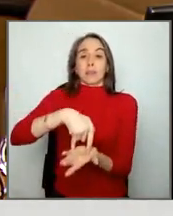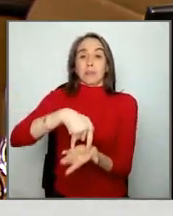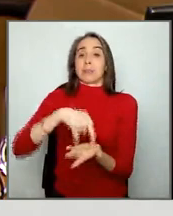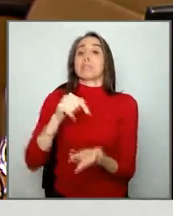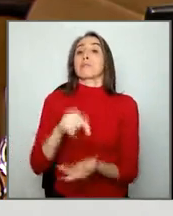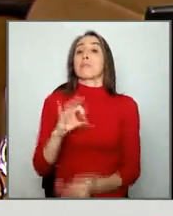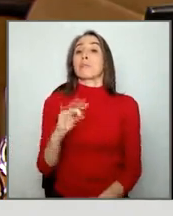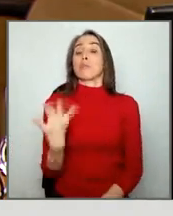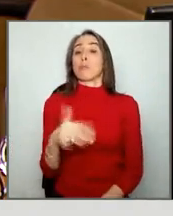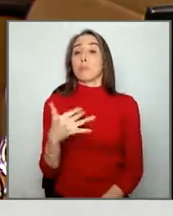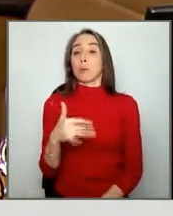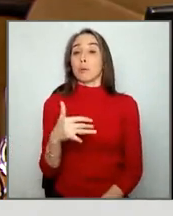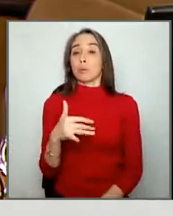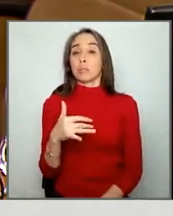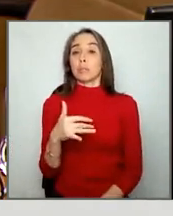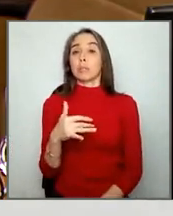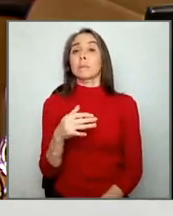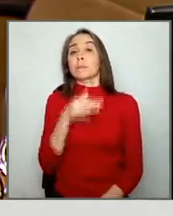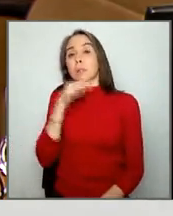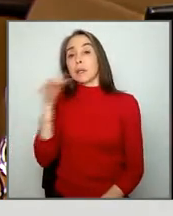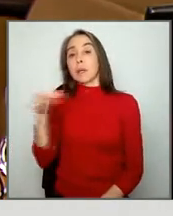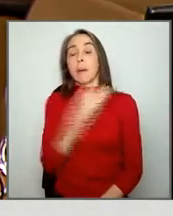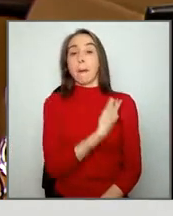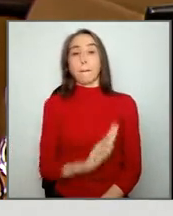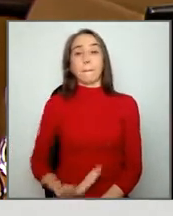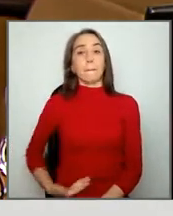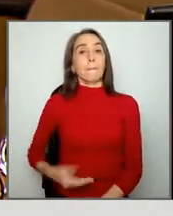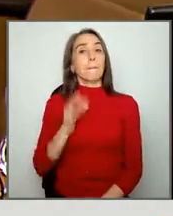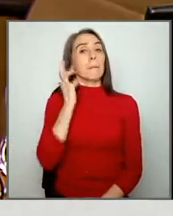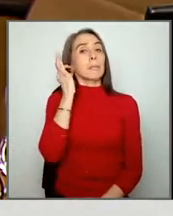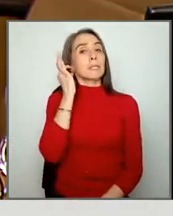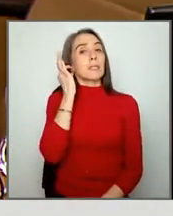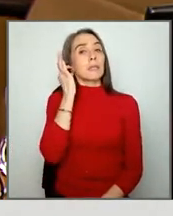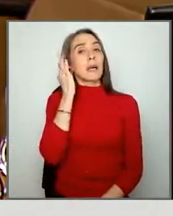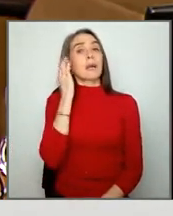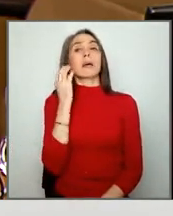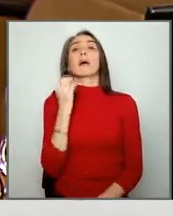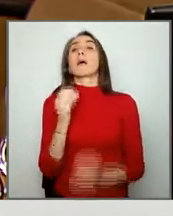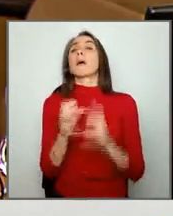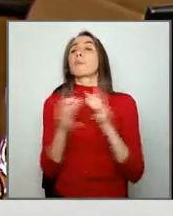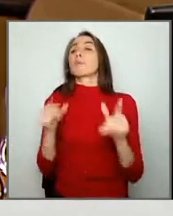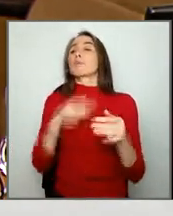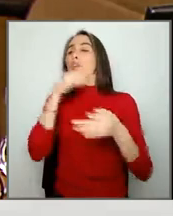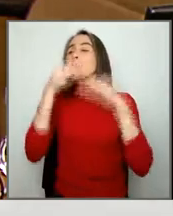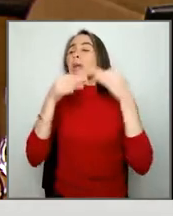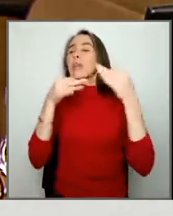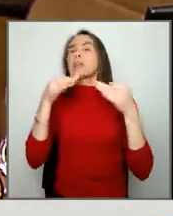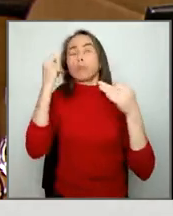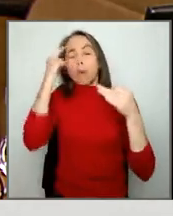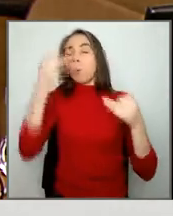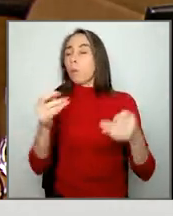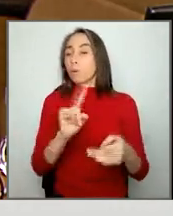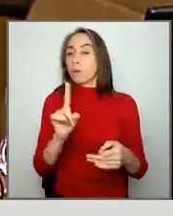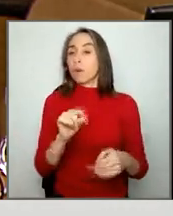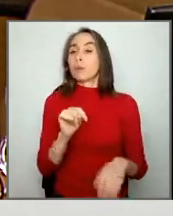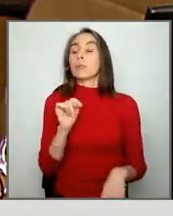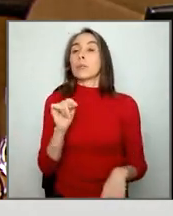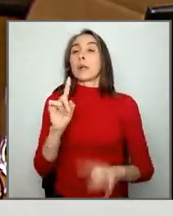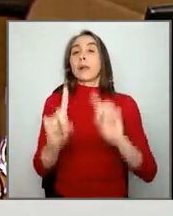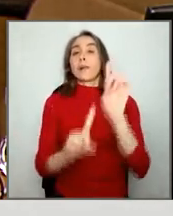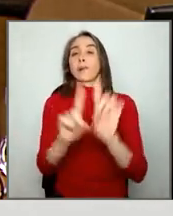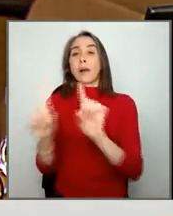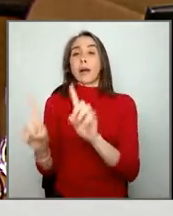ciertamente presidenta hay que desmitificar muchas cosas que se han dicho acá el ataque que han hecho algunos colegas